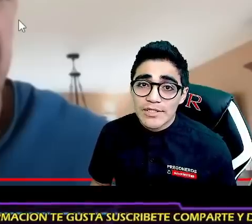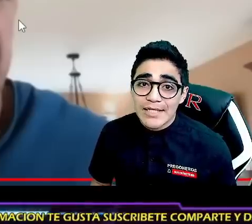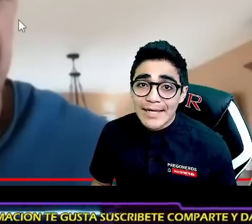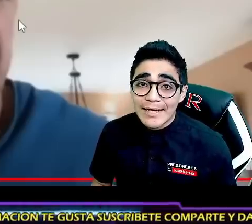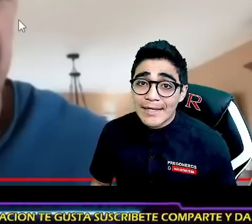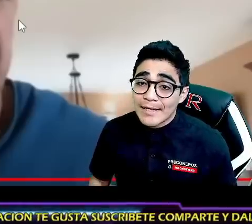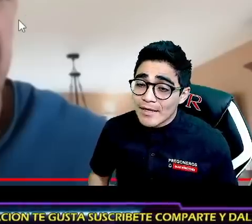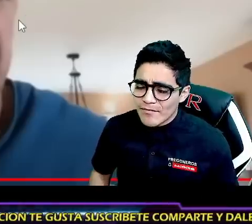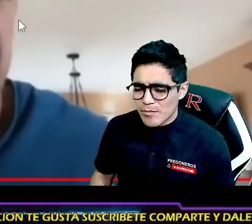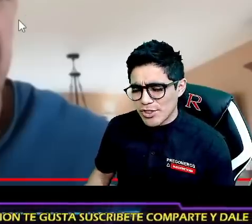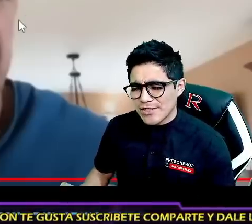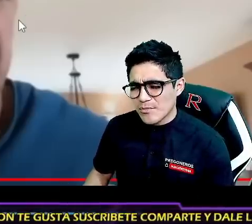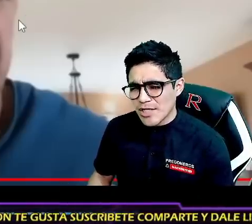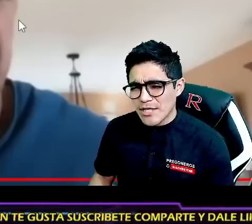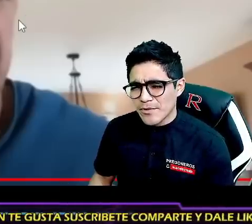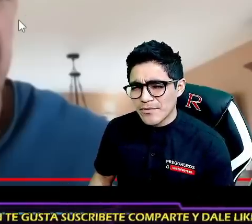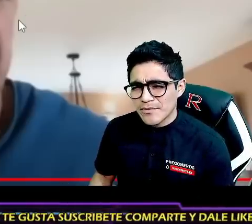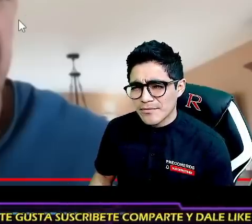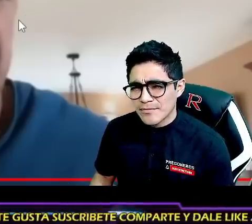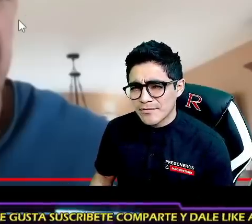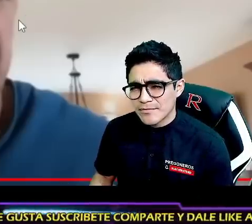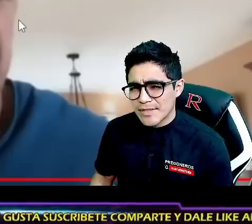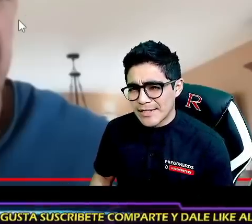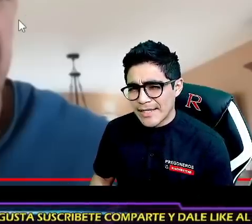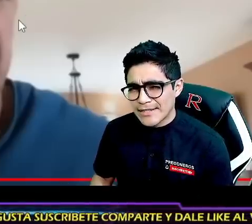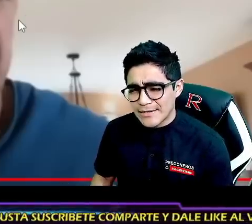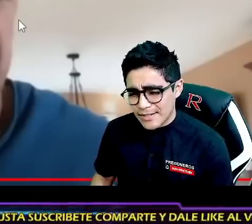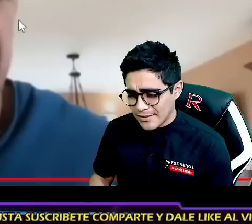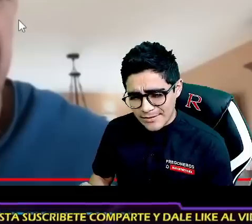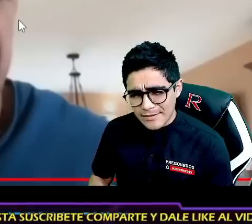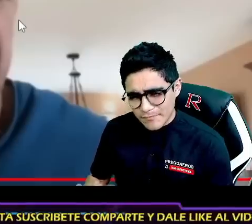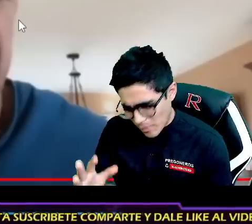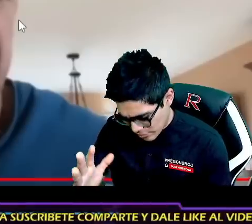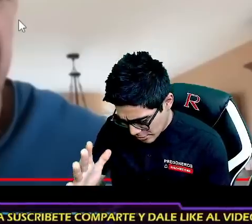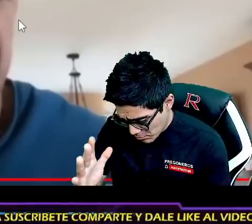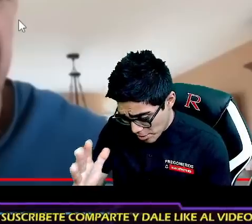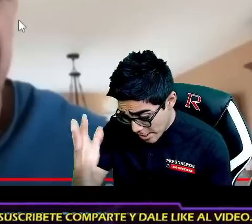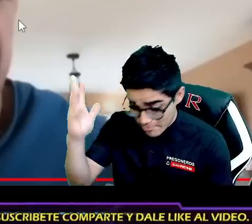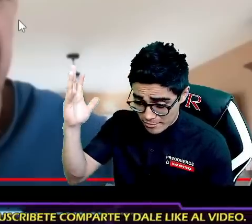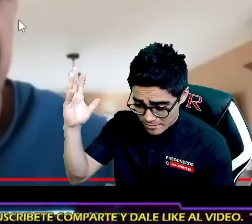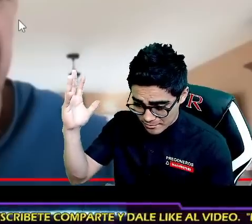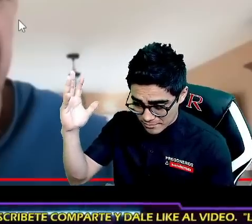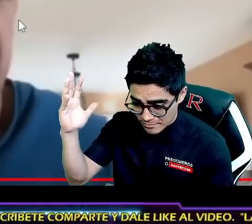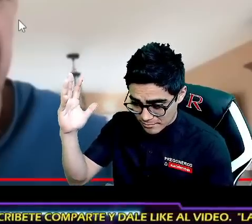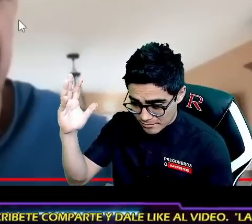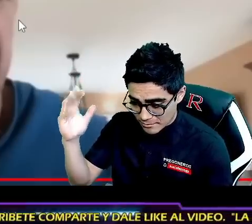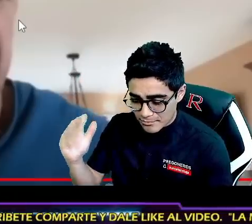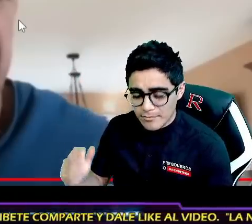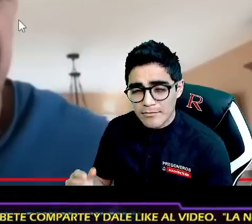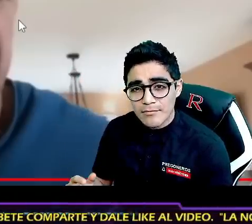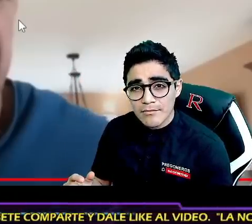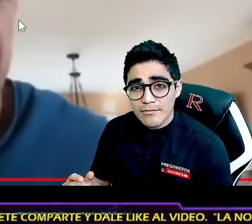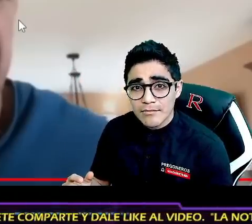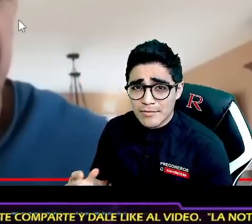con su disque famosísimo libro de Andrés sí famosísimo libro